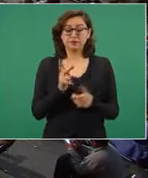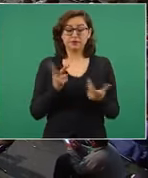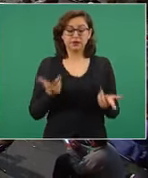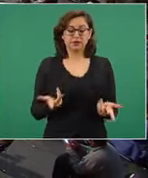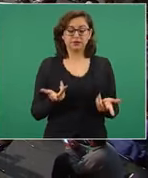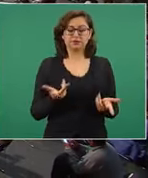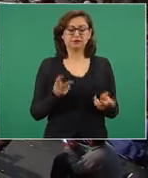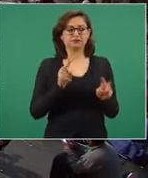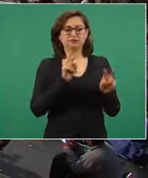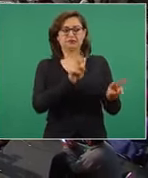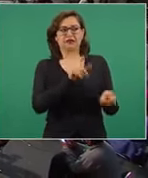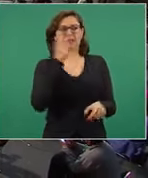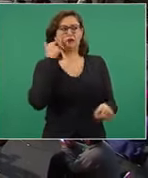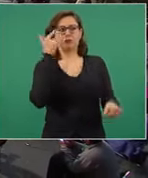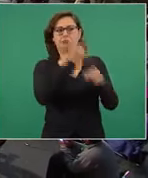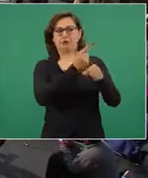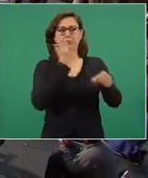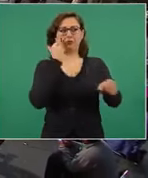notorio,